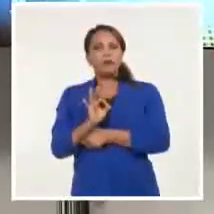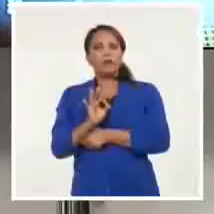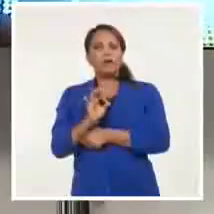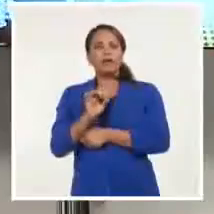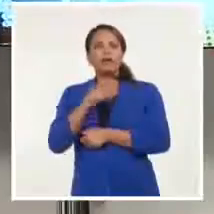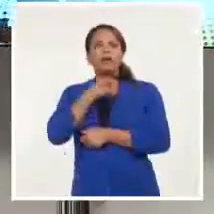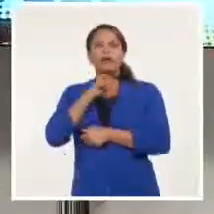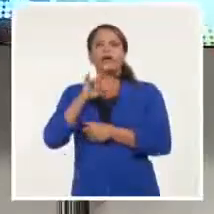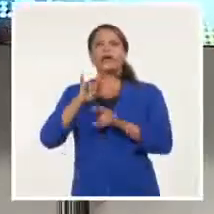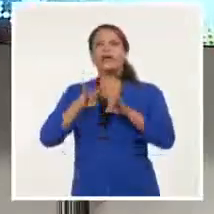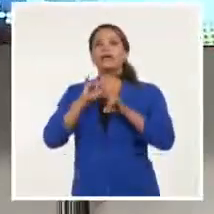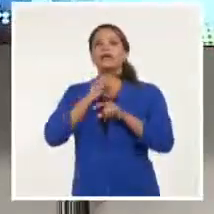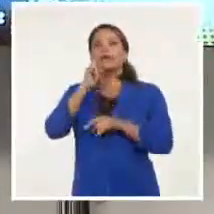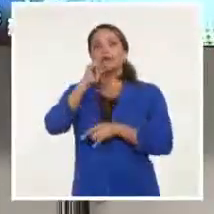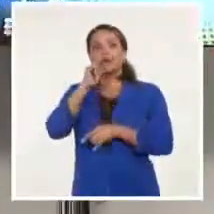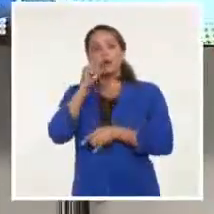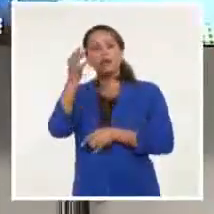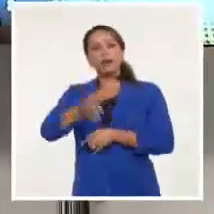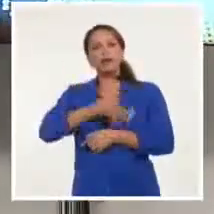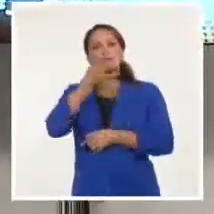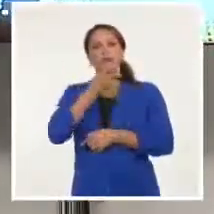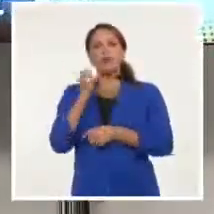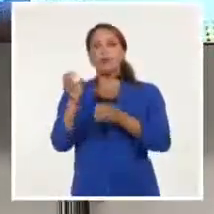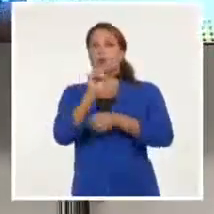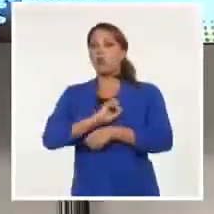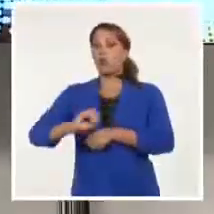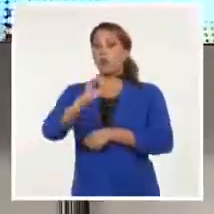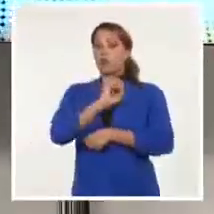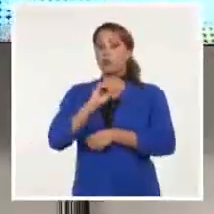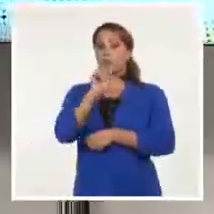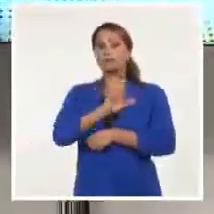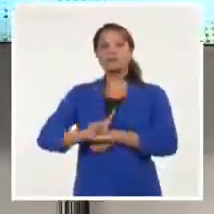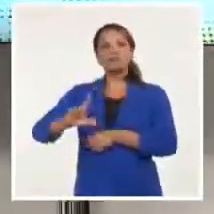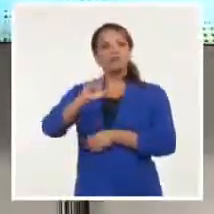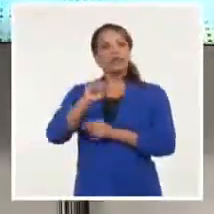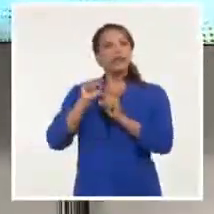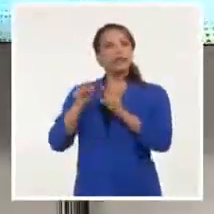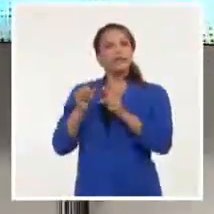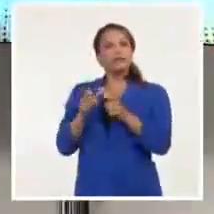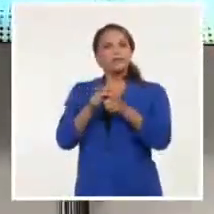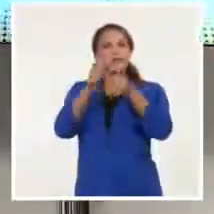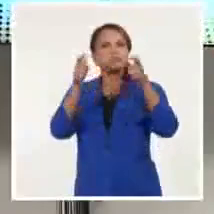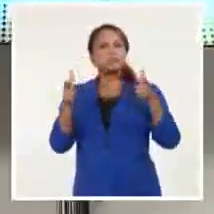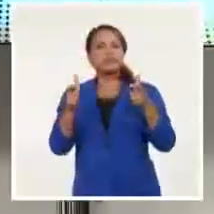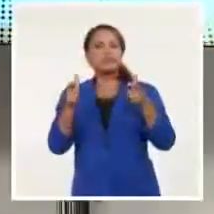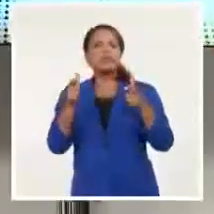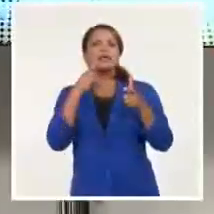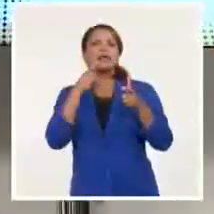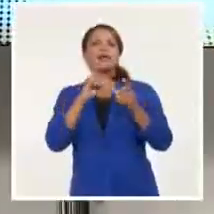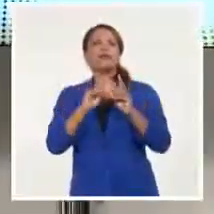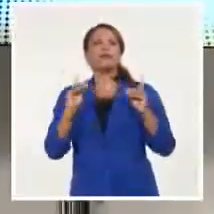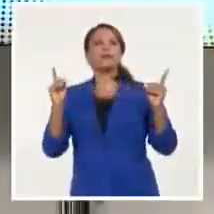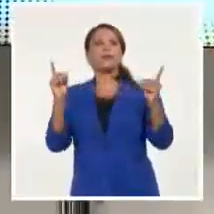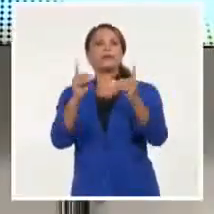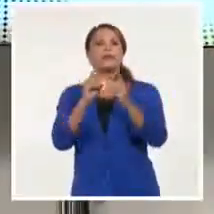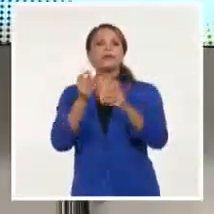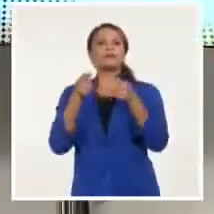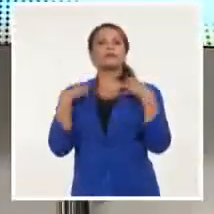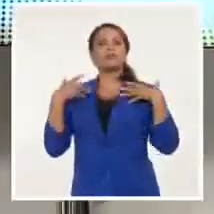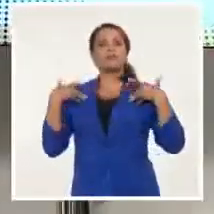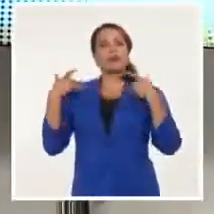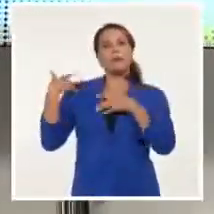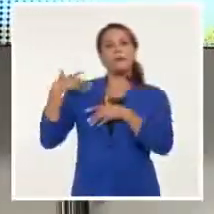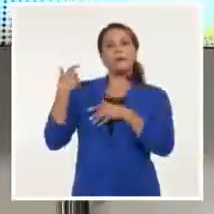Edwin Arce, aseguró que esa organización social ampliará el cerco departamental en protesta por